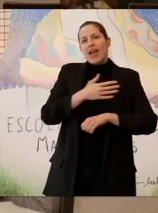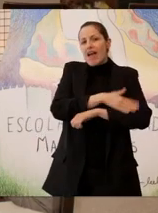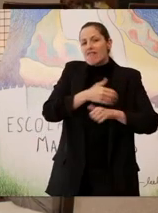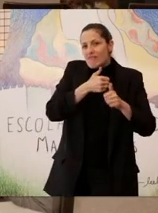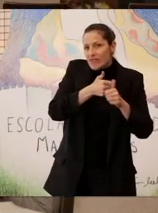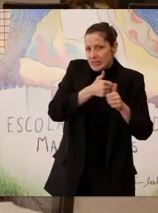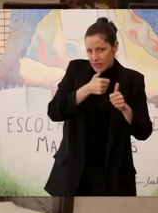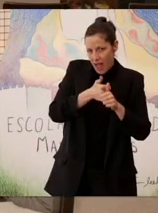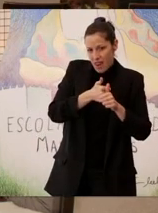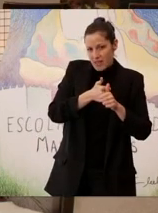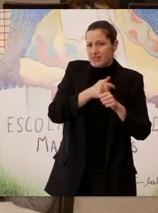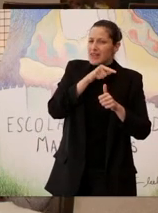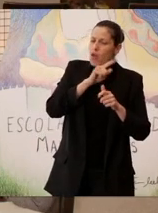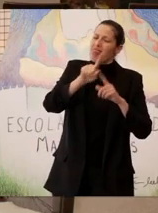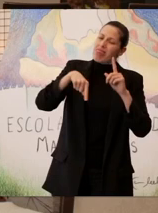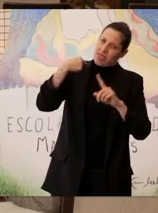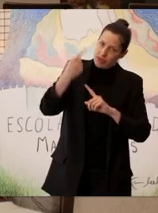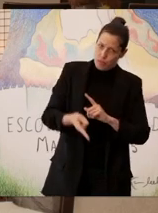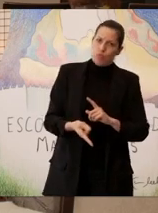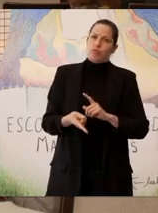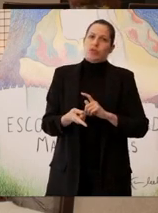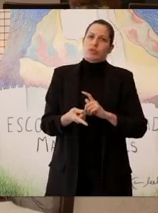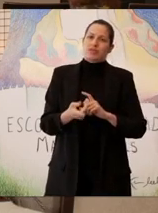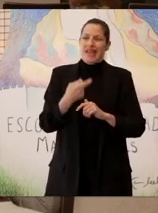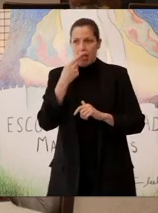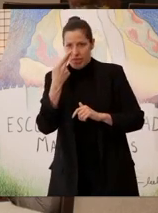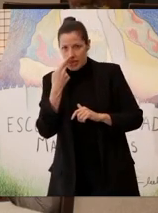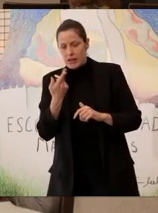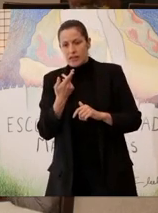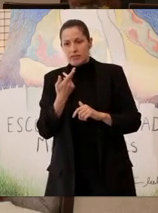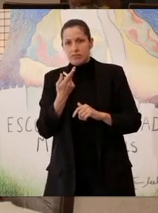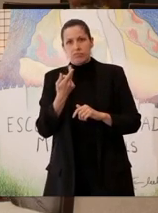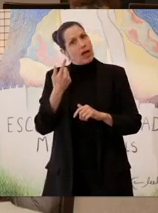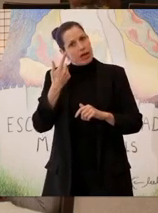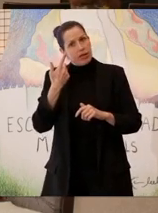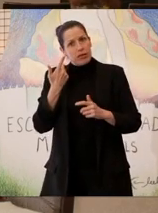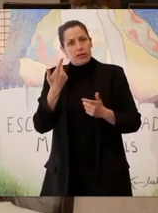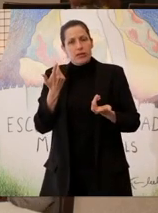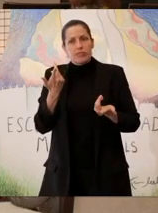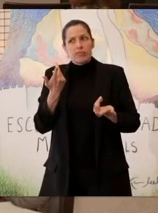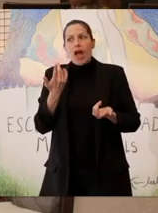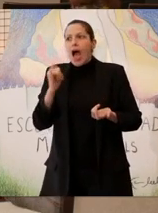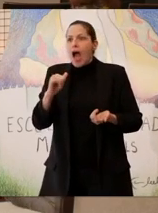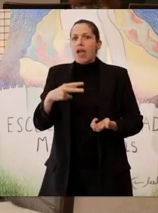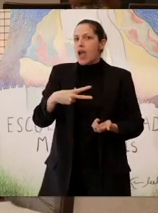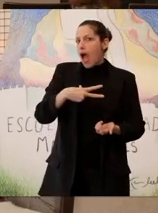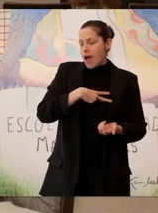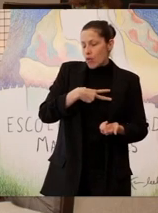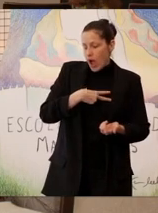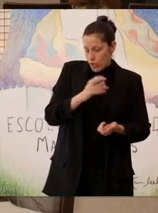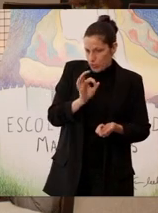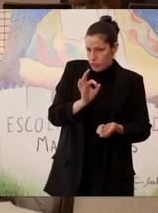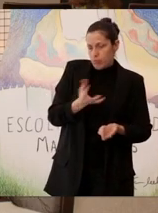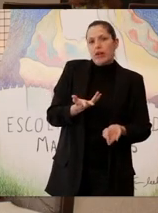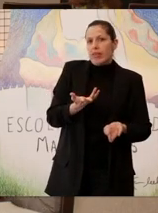posterioridad. Esa es una realidad histórica e independientemente de que hay abogados que no hay por dónde